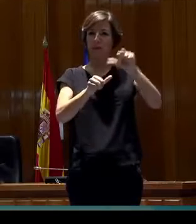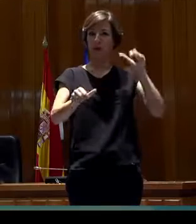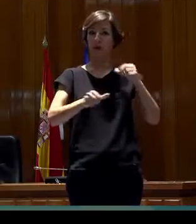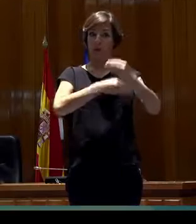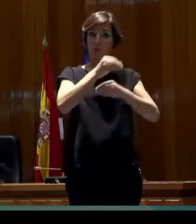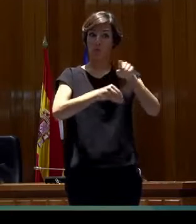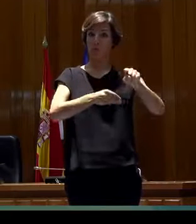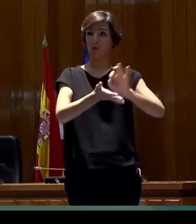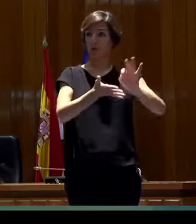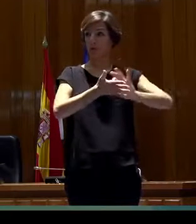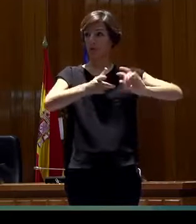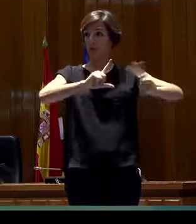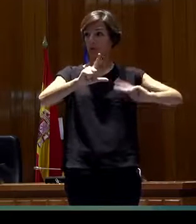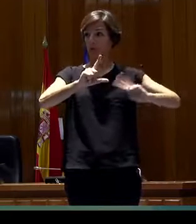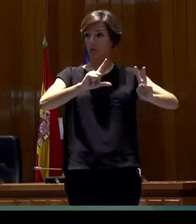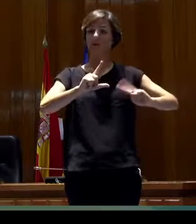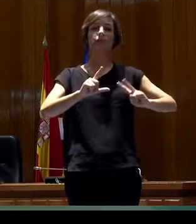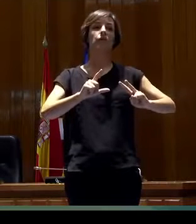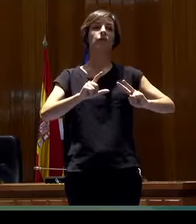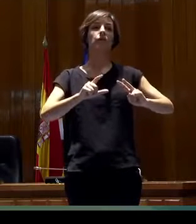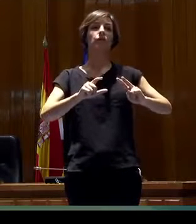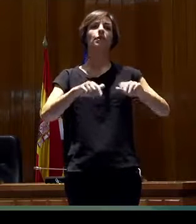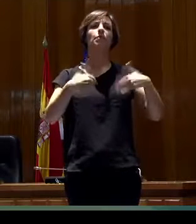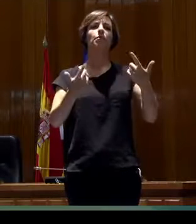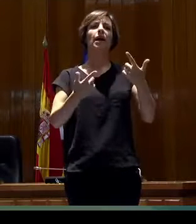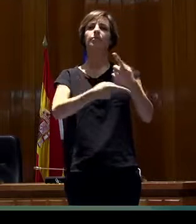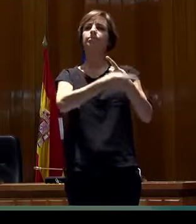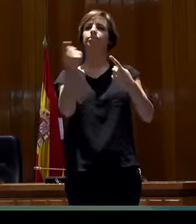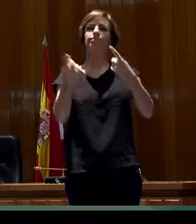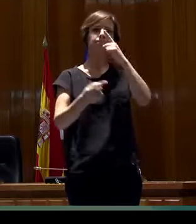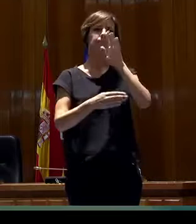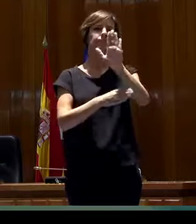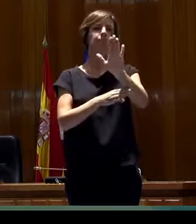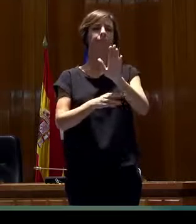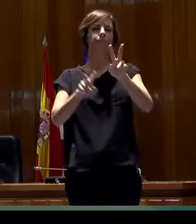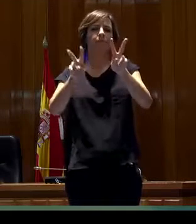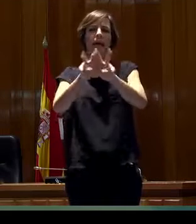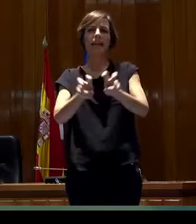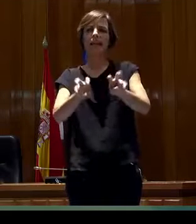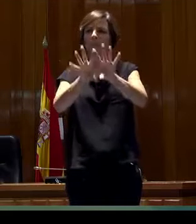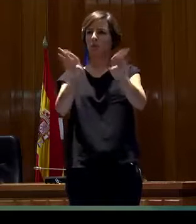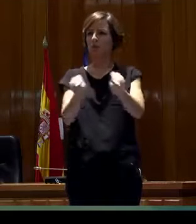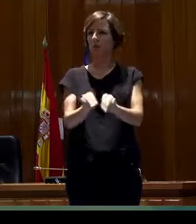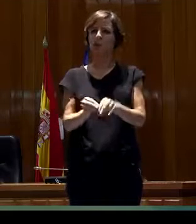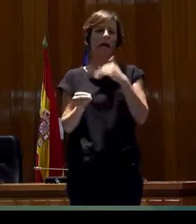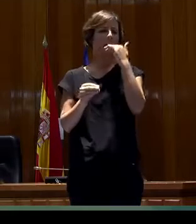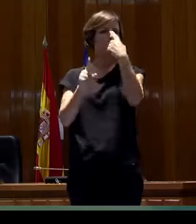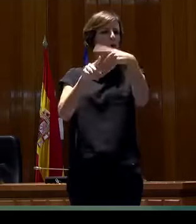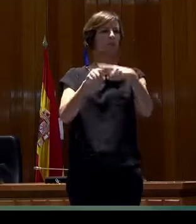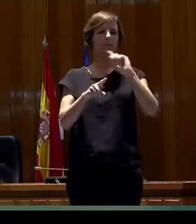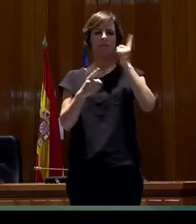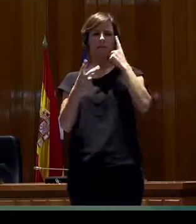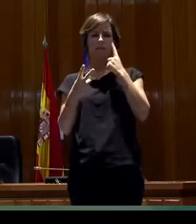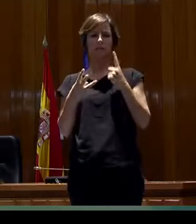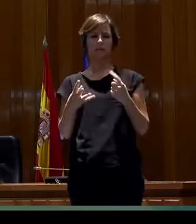uso del servicio de videointerpretación SVisual, exponer unos análisis, unas conclusiones, algunas cosas que hemos detectado en lo que